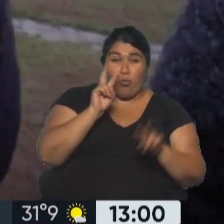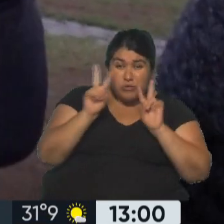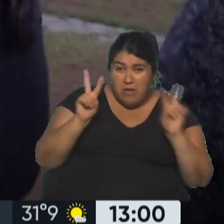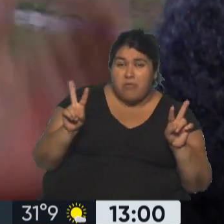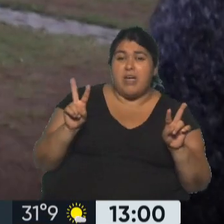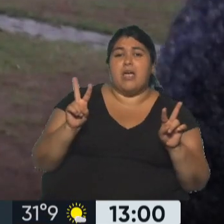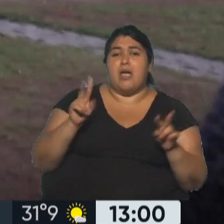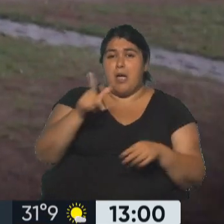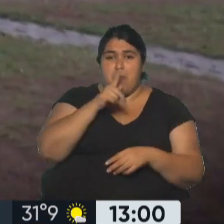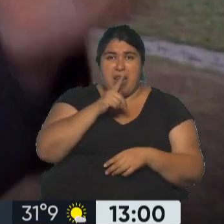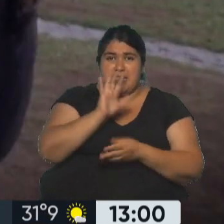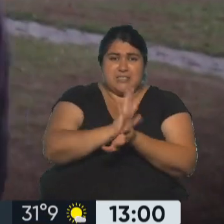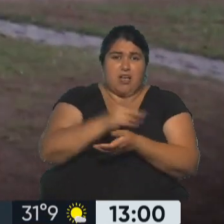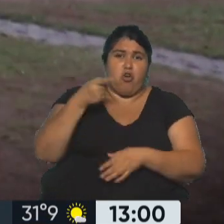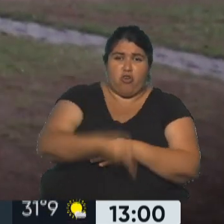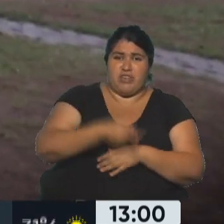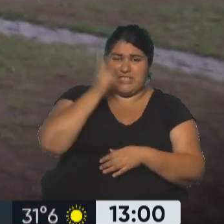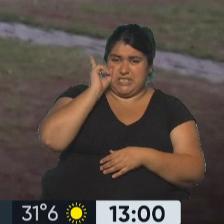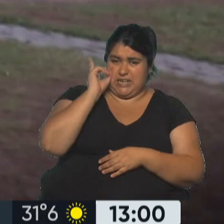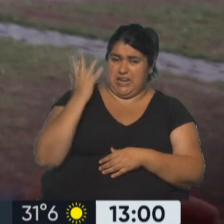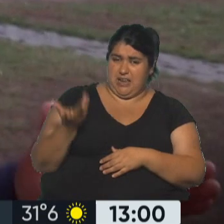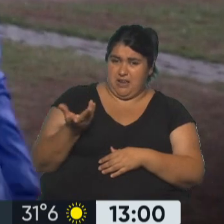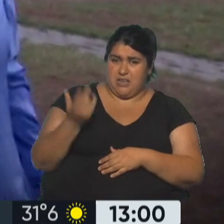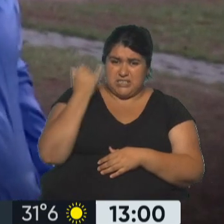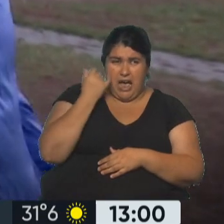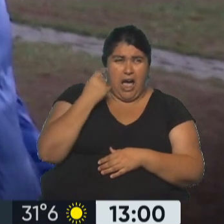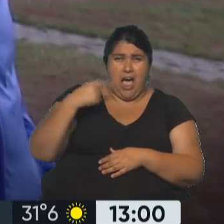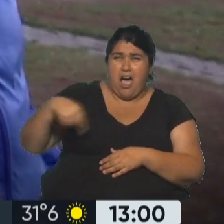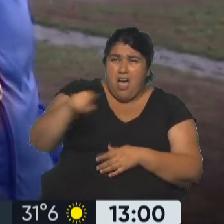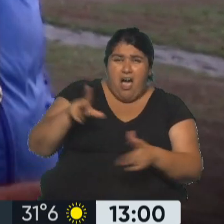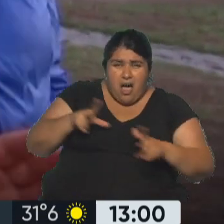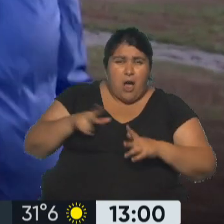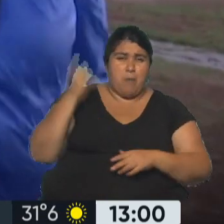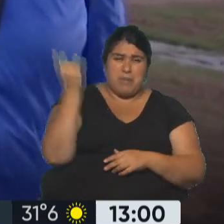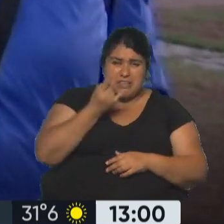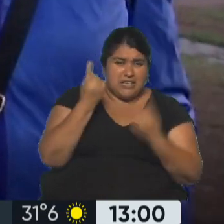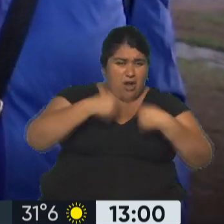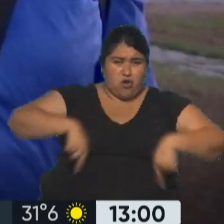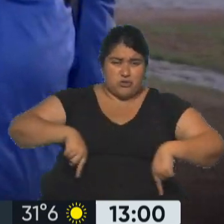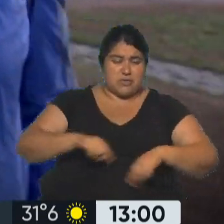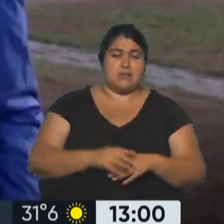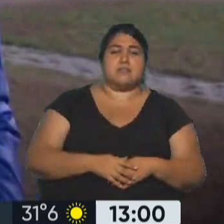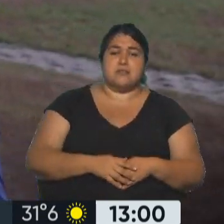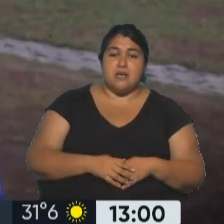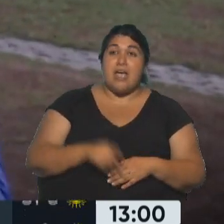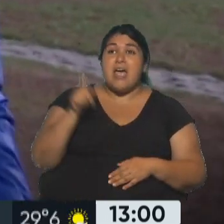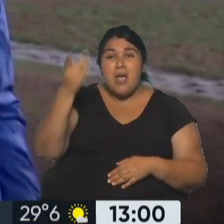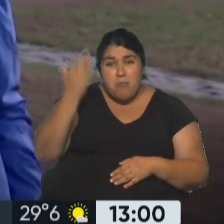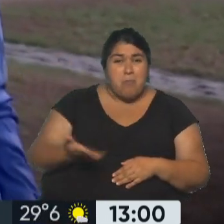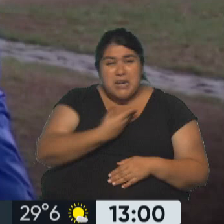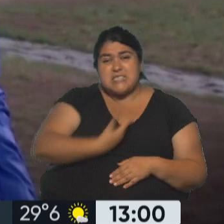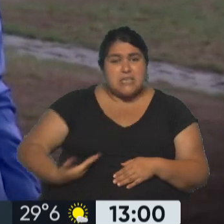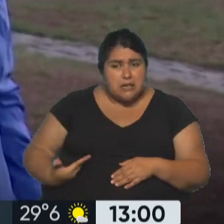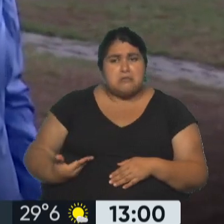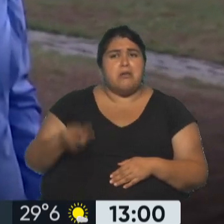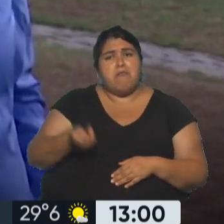poner la lápida a Chile. Chile ya muere porque no han vendido todas las transnacionales. Y este presidente tiene la